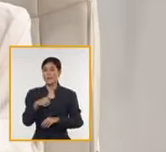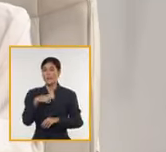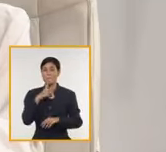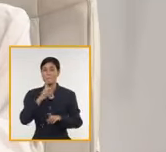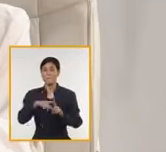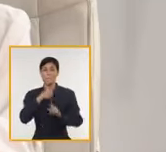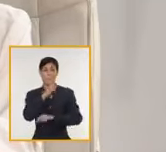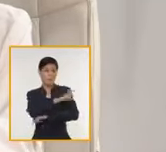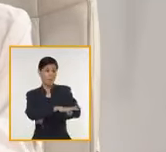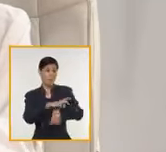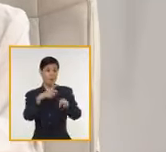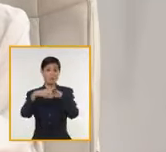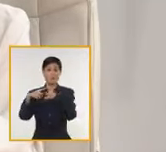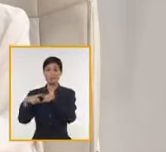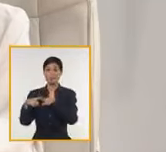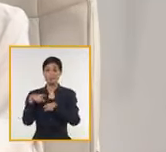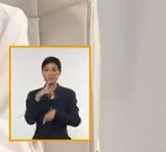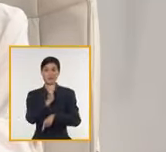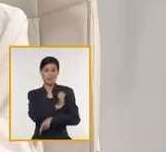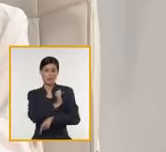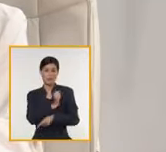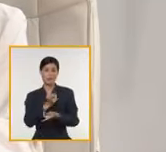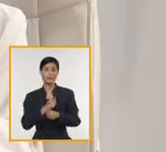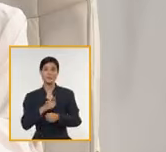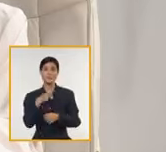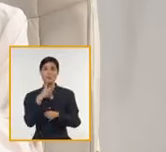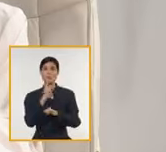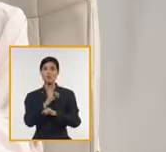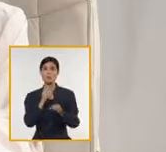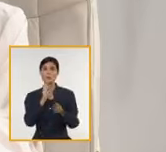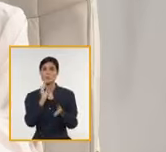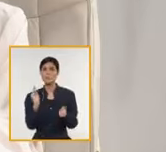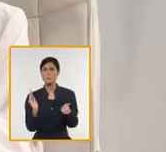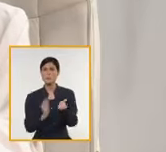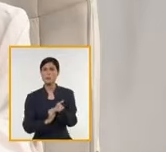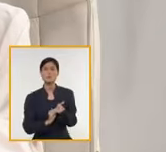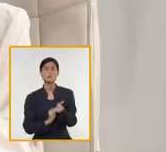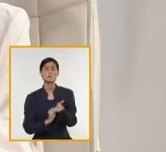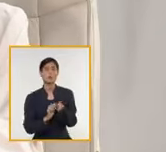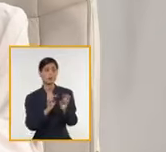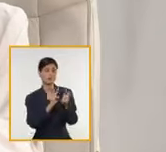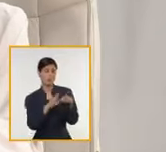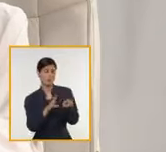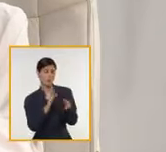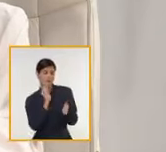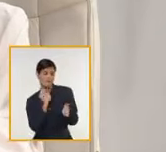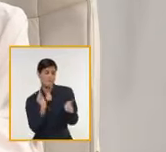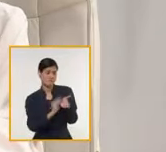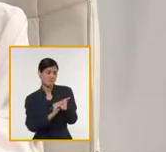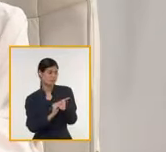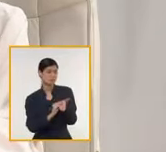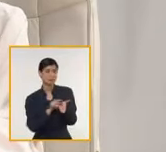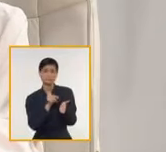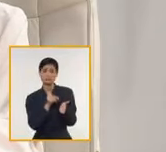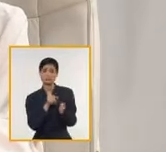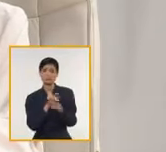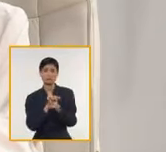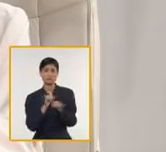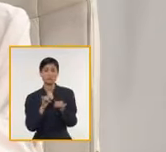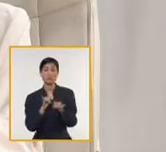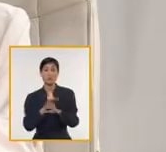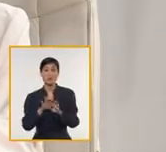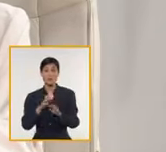han tratado de articular noticias falsas con relación a Venezuela. Eso ellos lo han